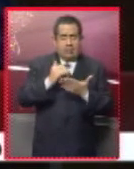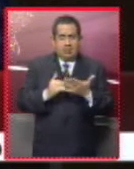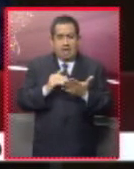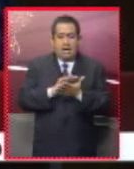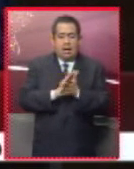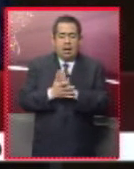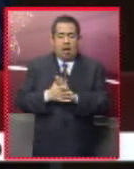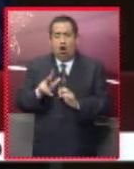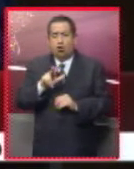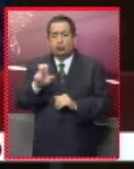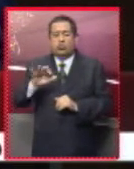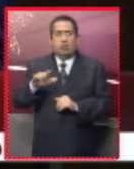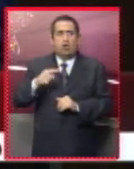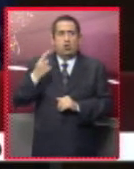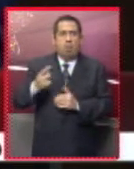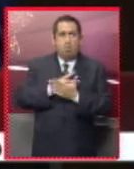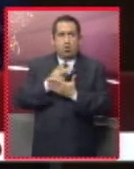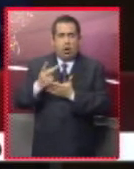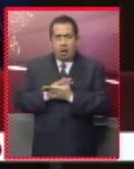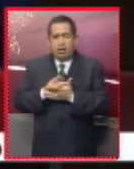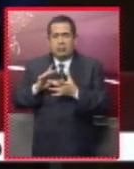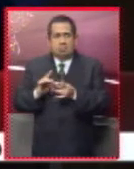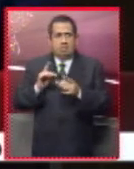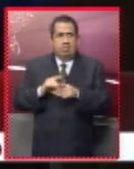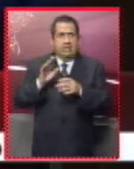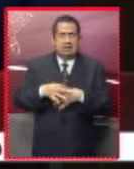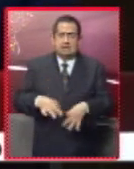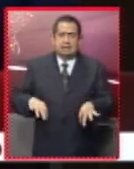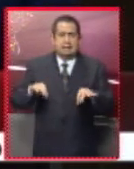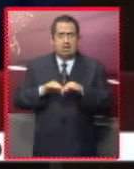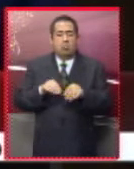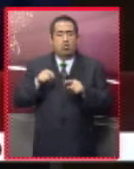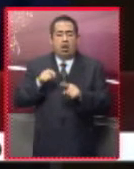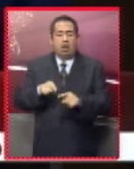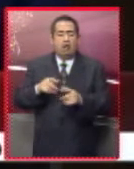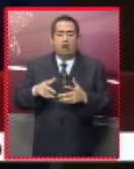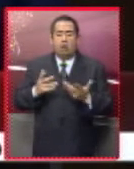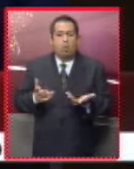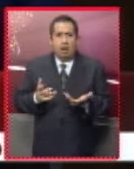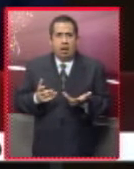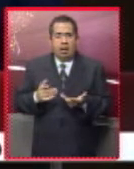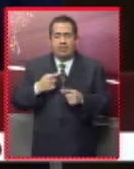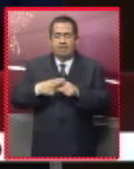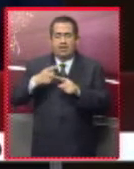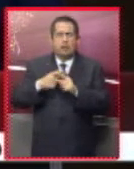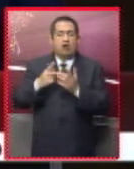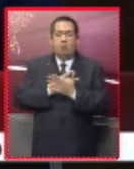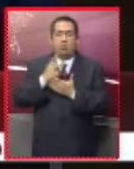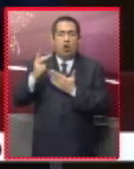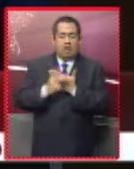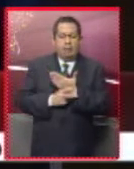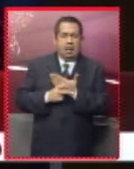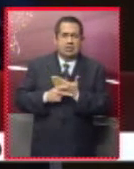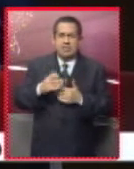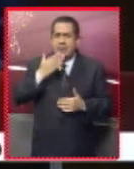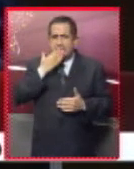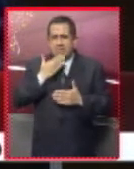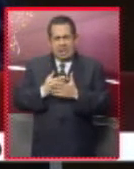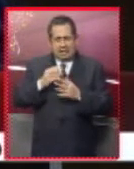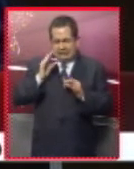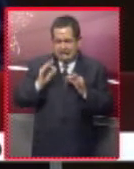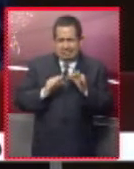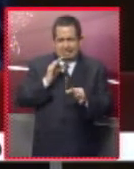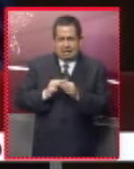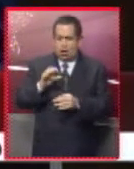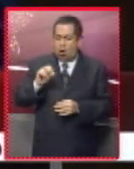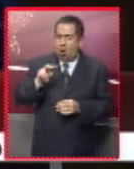solamente 851, tomando como base fundamental los programas que están bien evaluados por